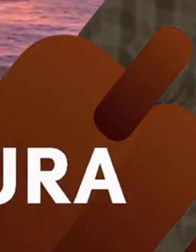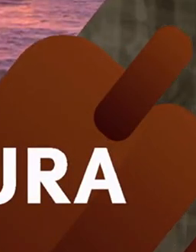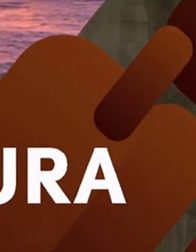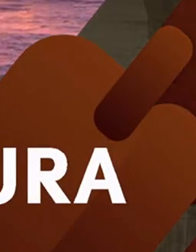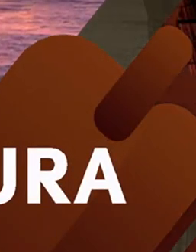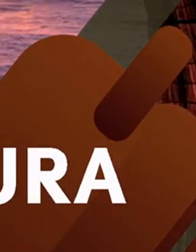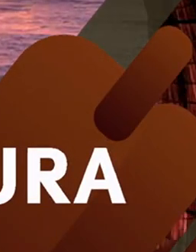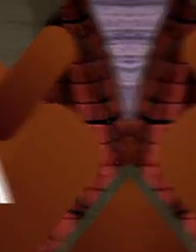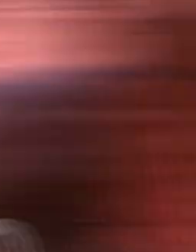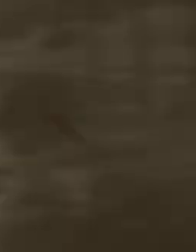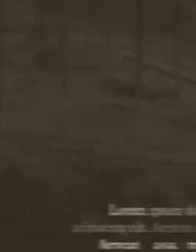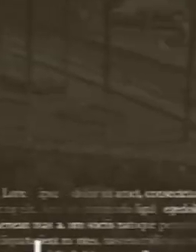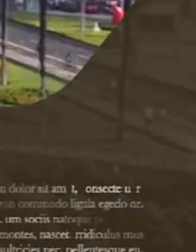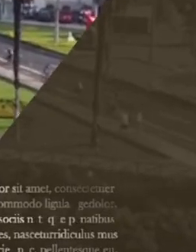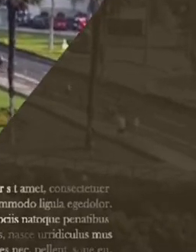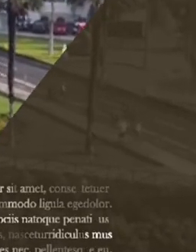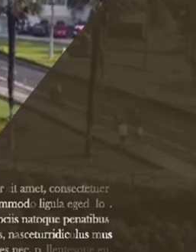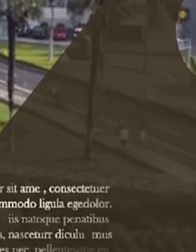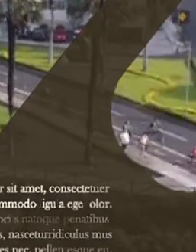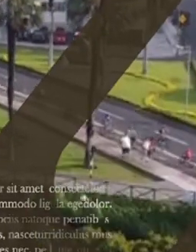luchando por justicia